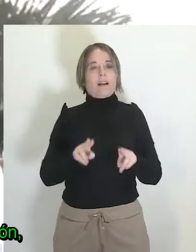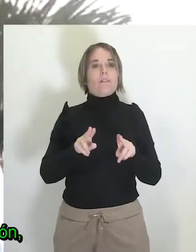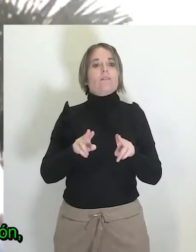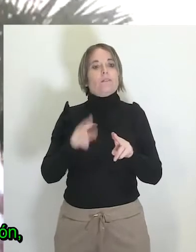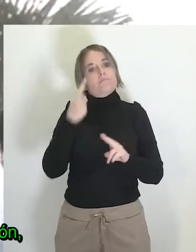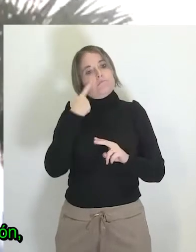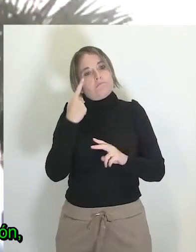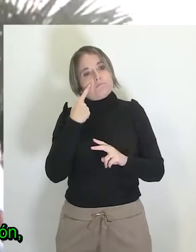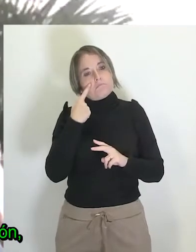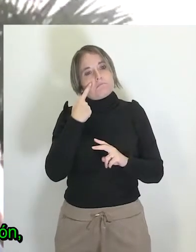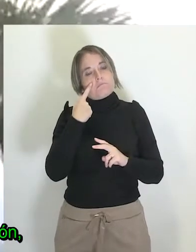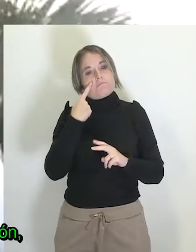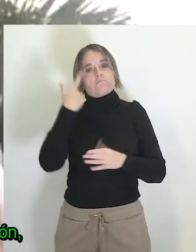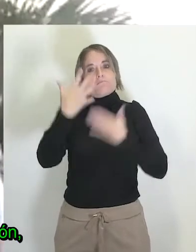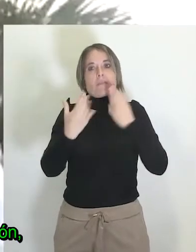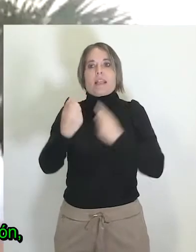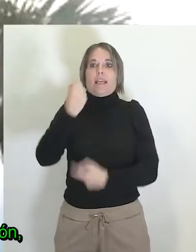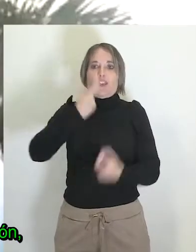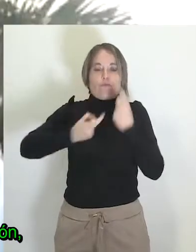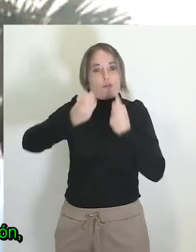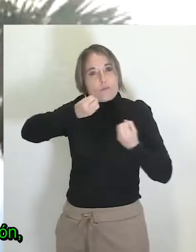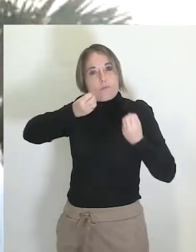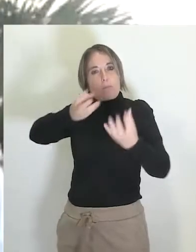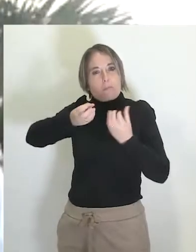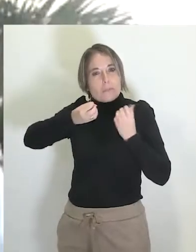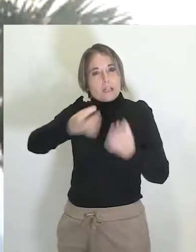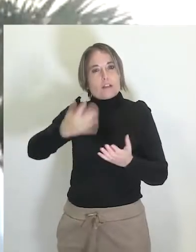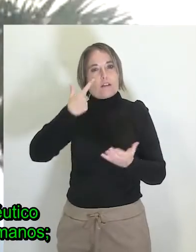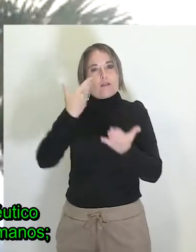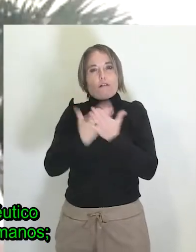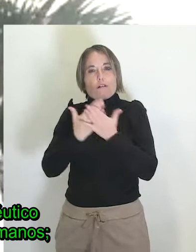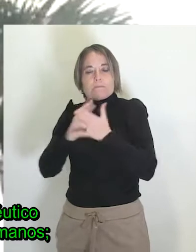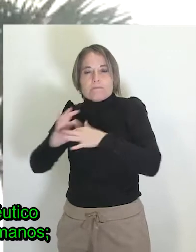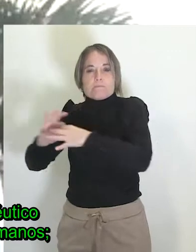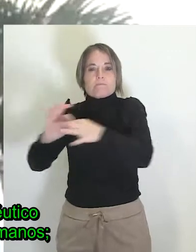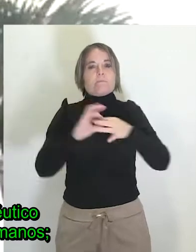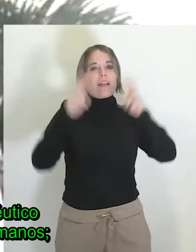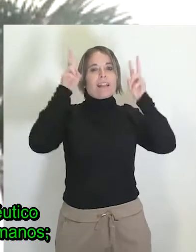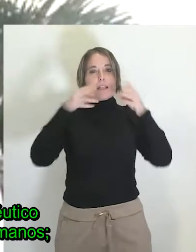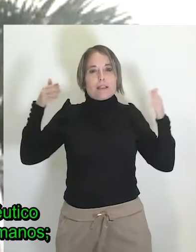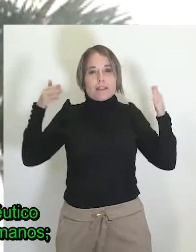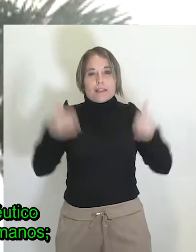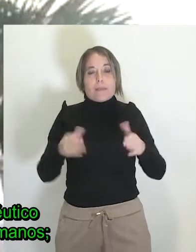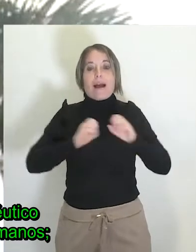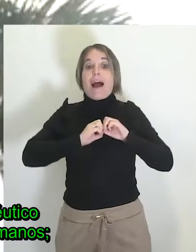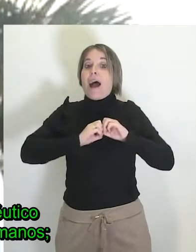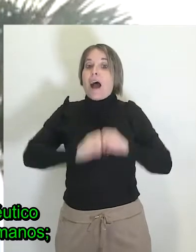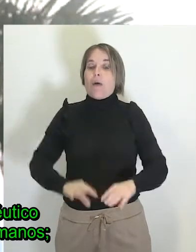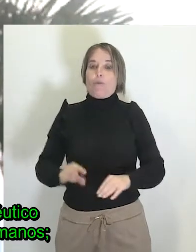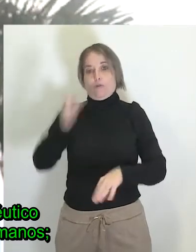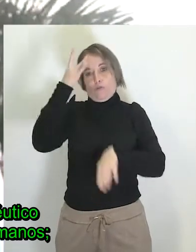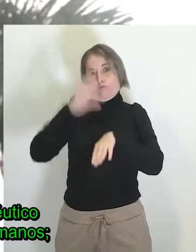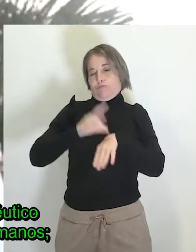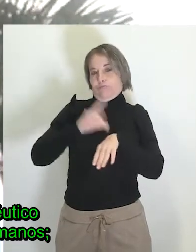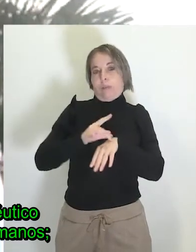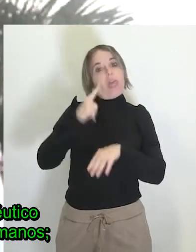para poder generar información, ubicar el tema del aborto terapéutico como un